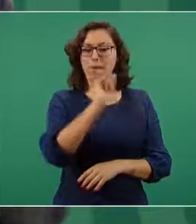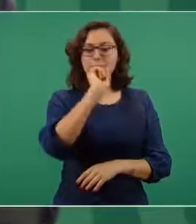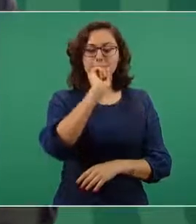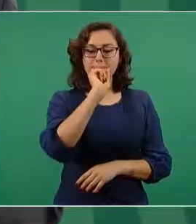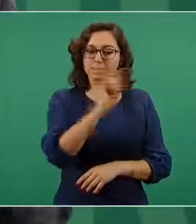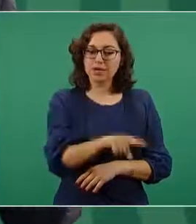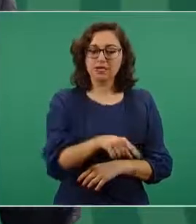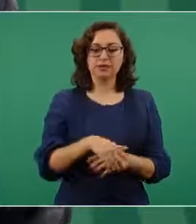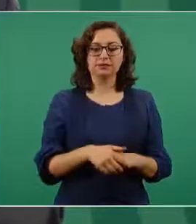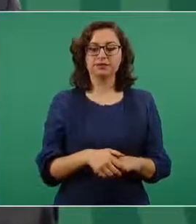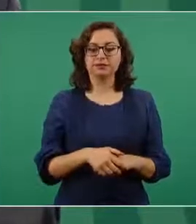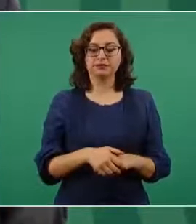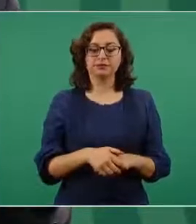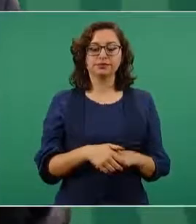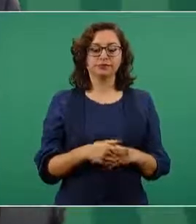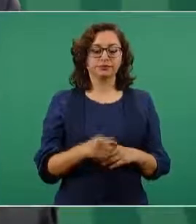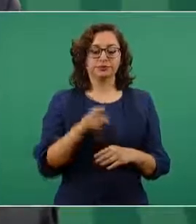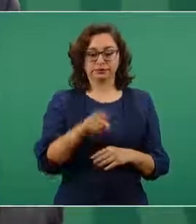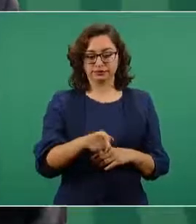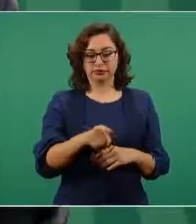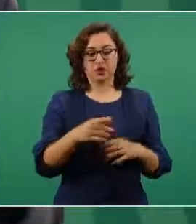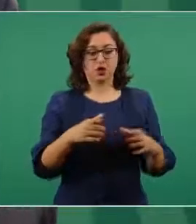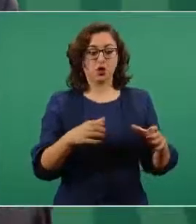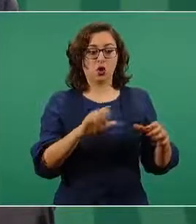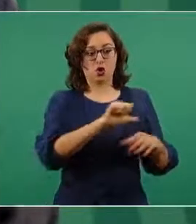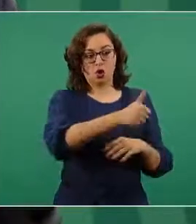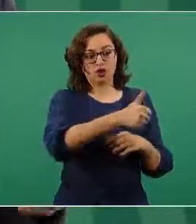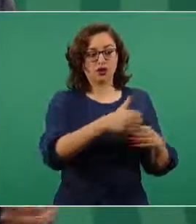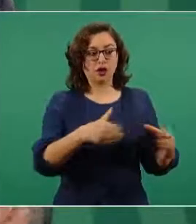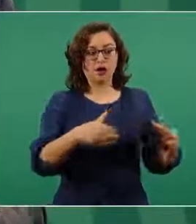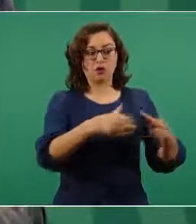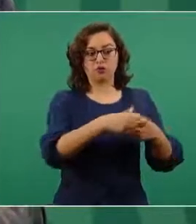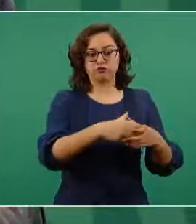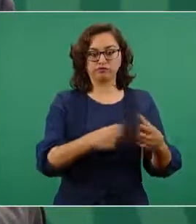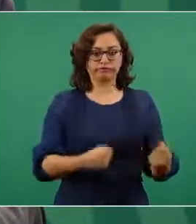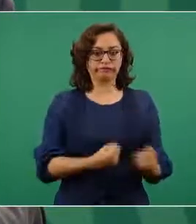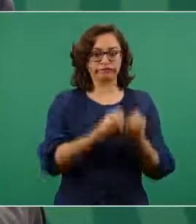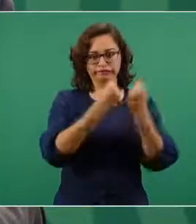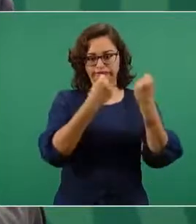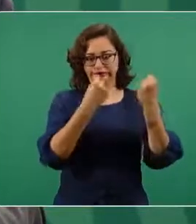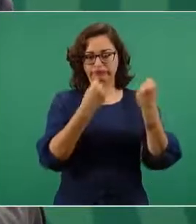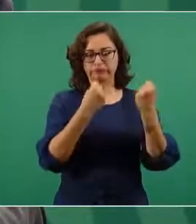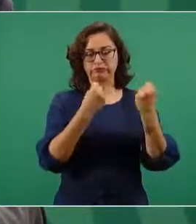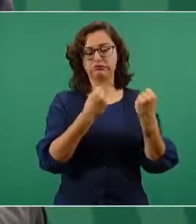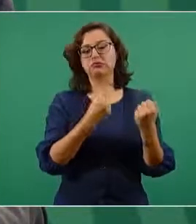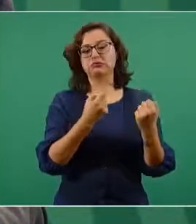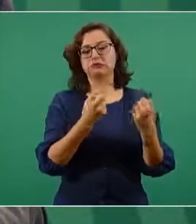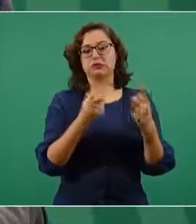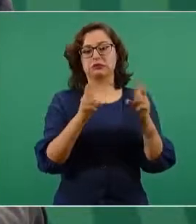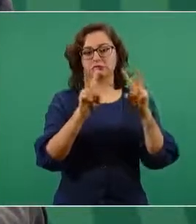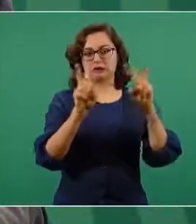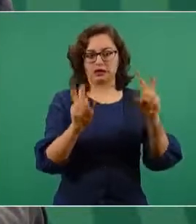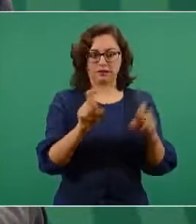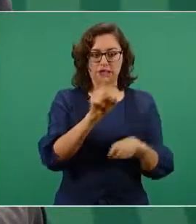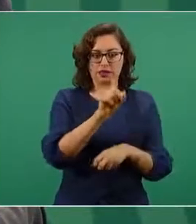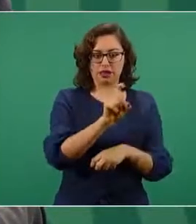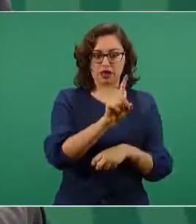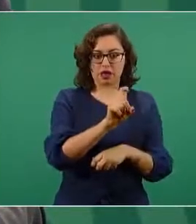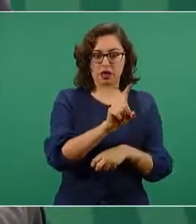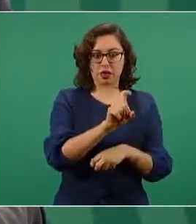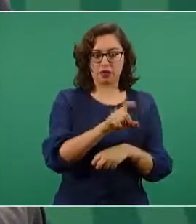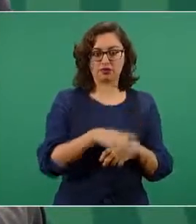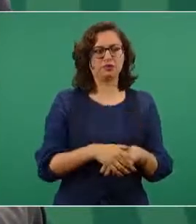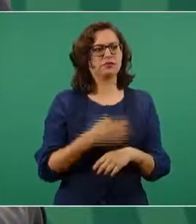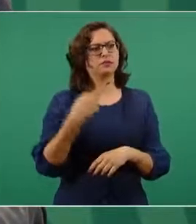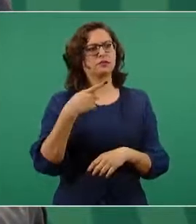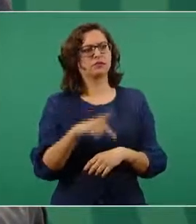una diferencia con otra comunidad, por eso es lo de el agua y el manantial. Pero aquí es un